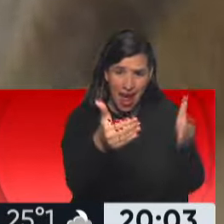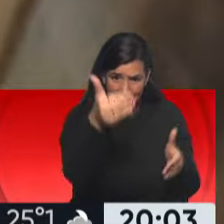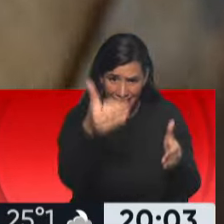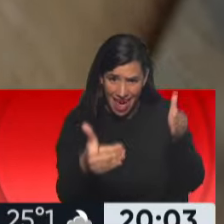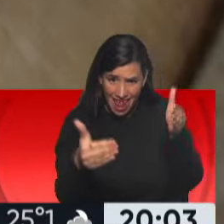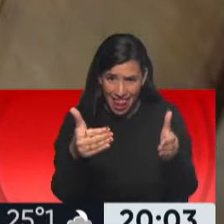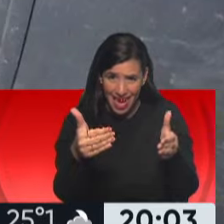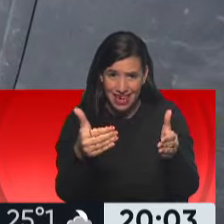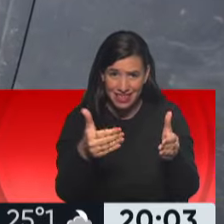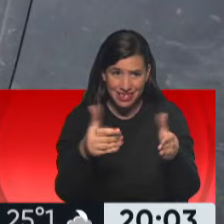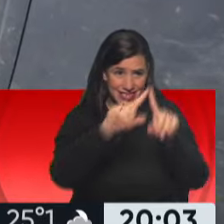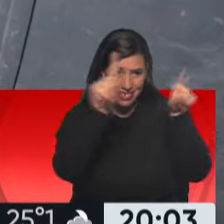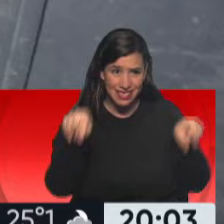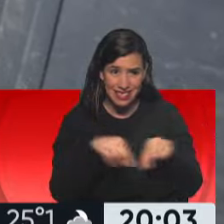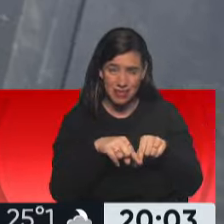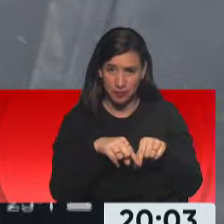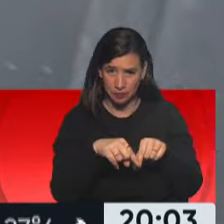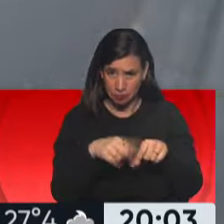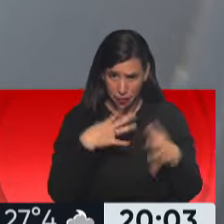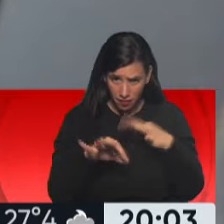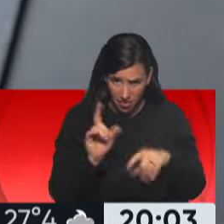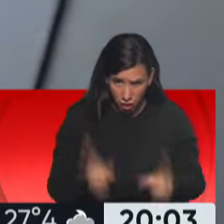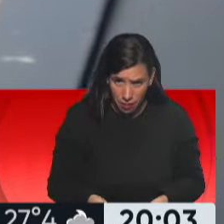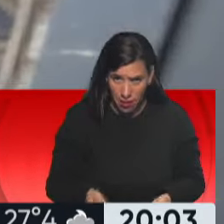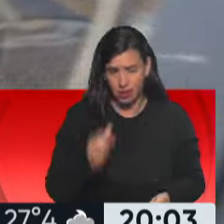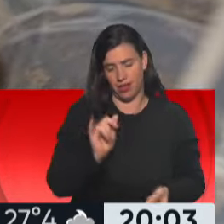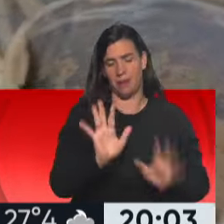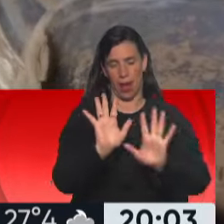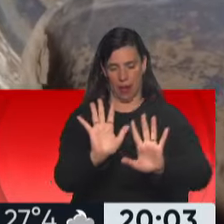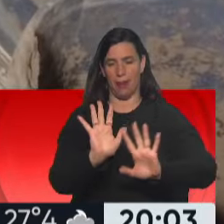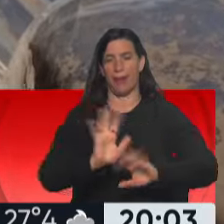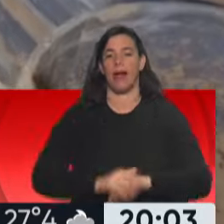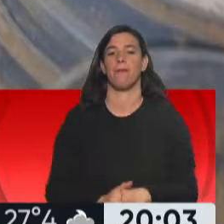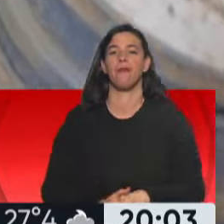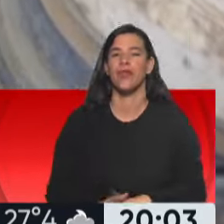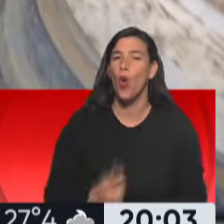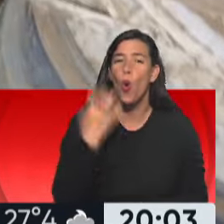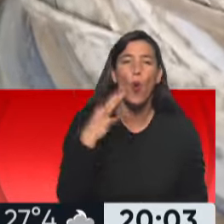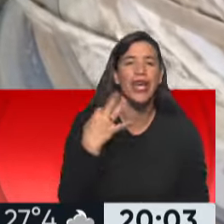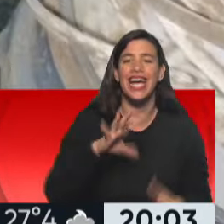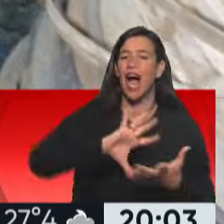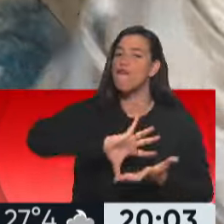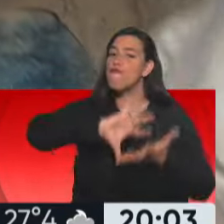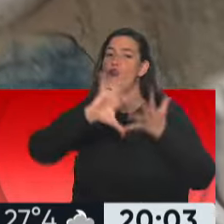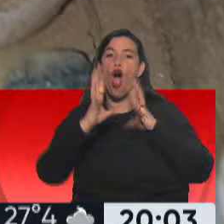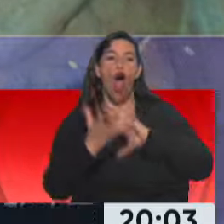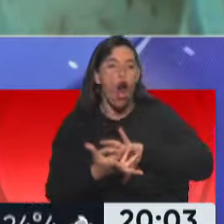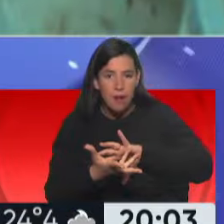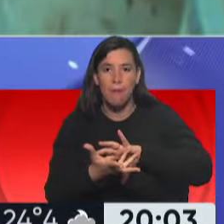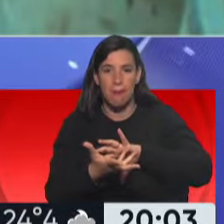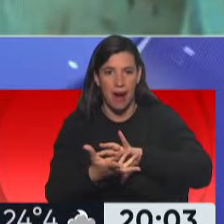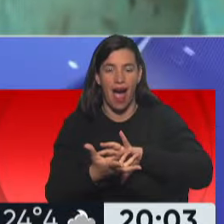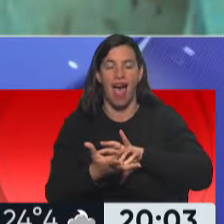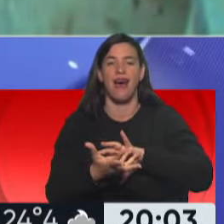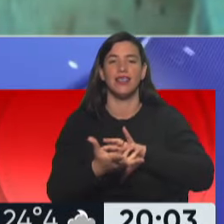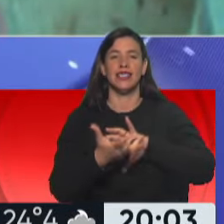vos el talento. A ver. La única manera que tenían de mostrar hacia afuera lo que estaban haciendo